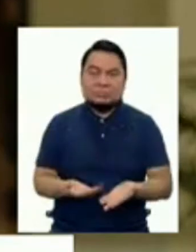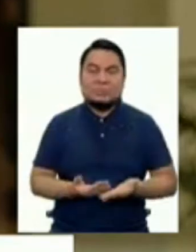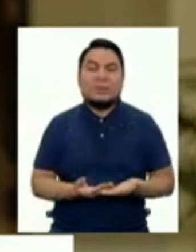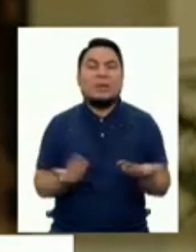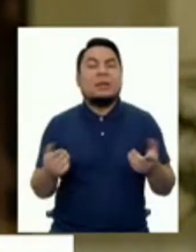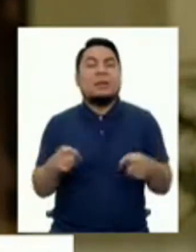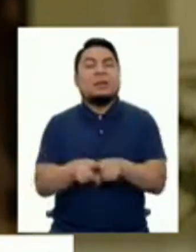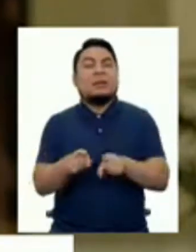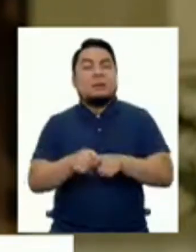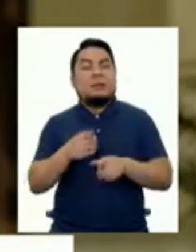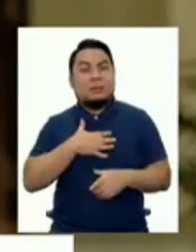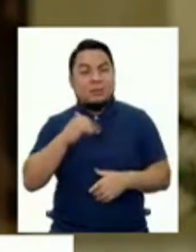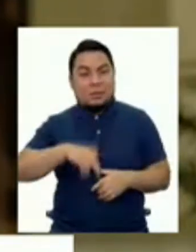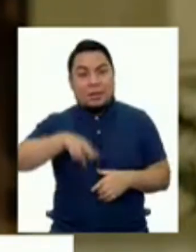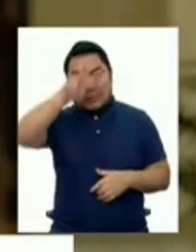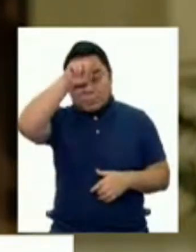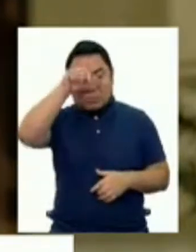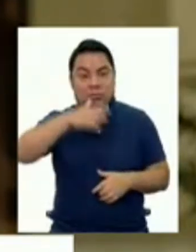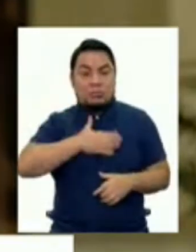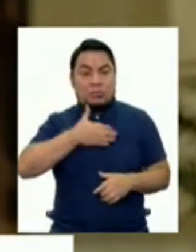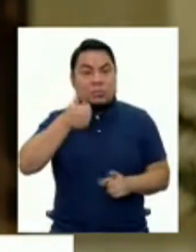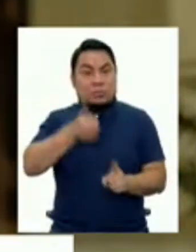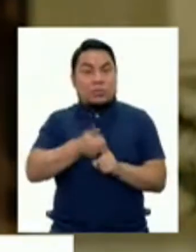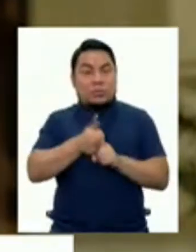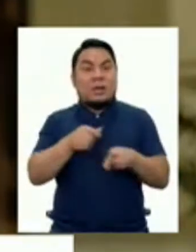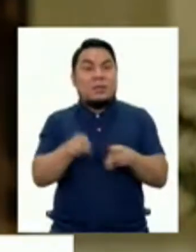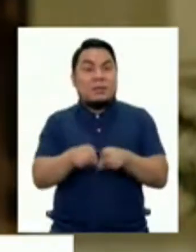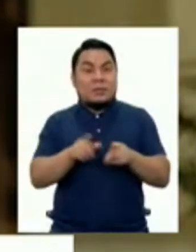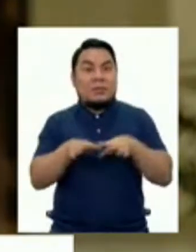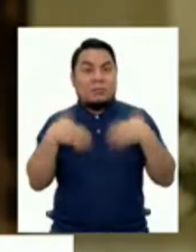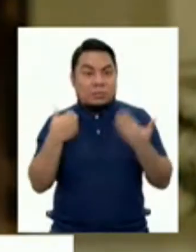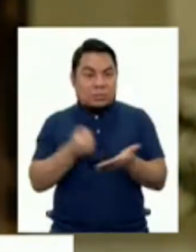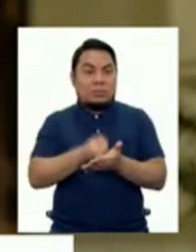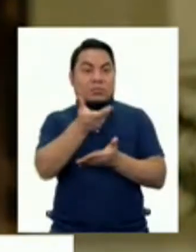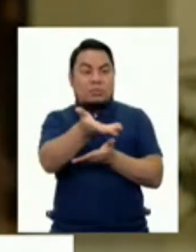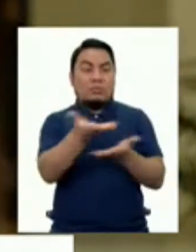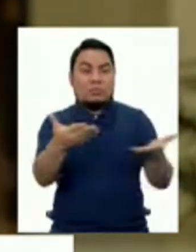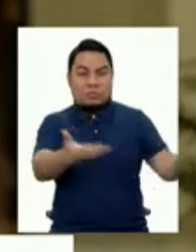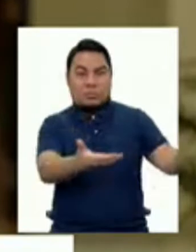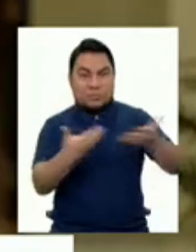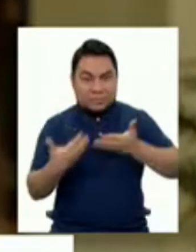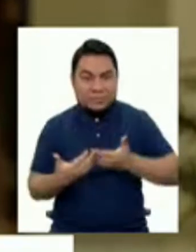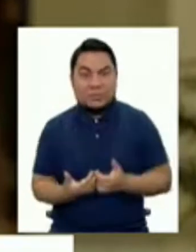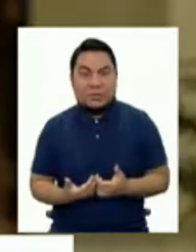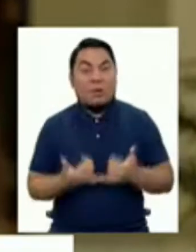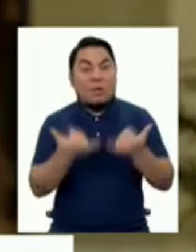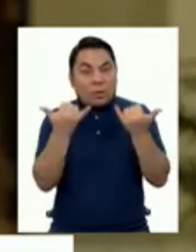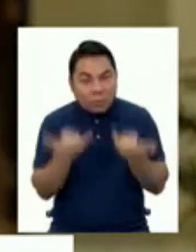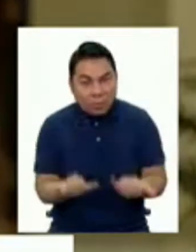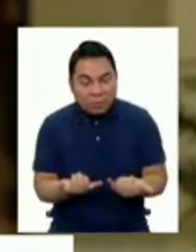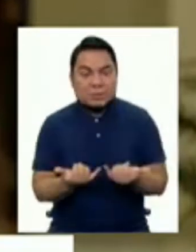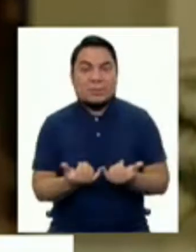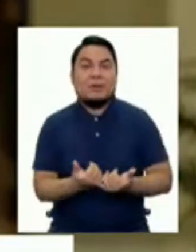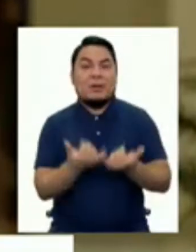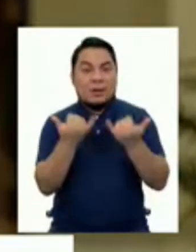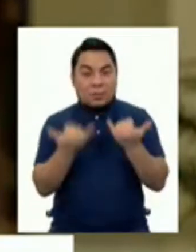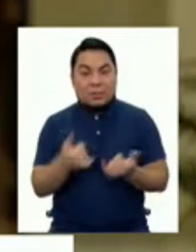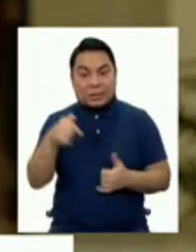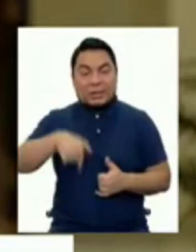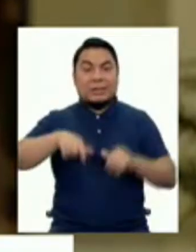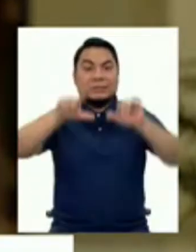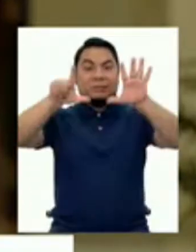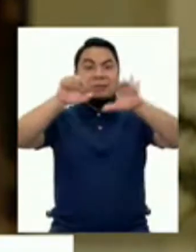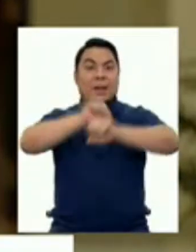tenemos la capacidad como país de nosotros mismos adquirir estos equipos. Y hoy, a las 7